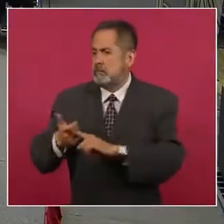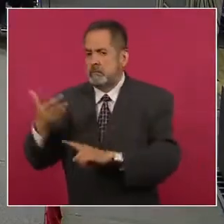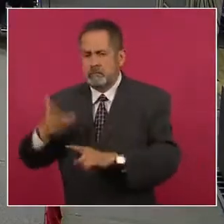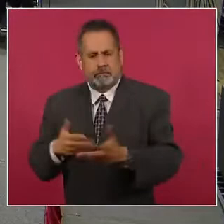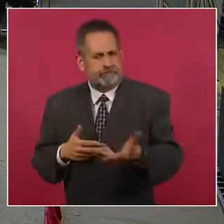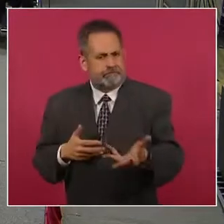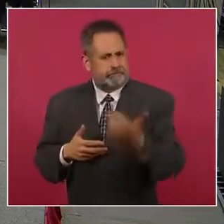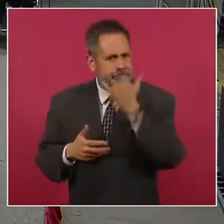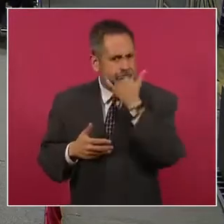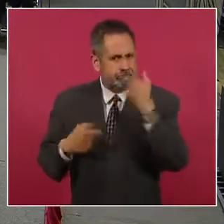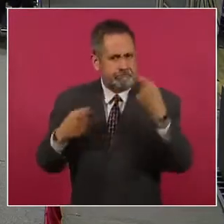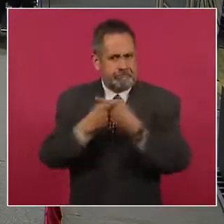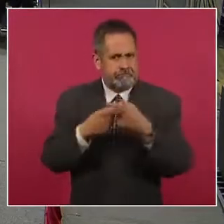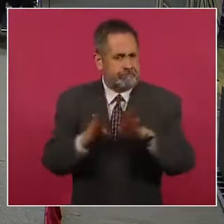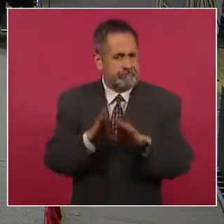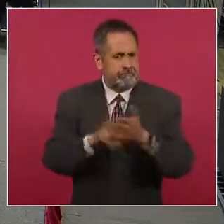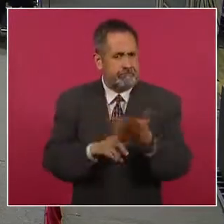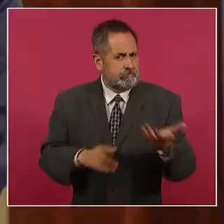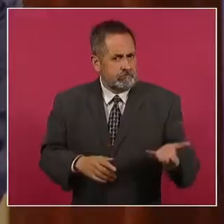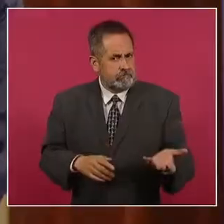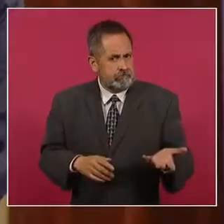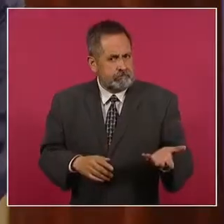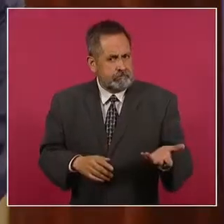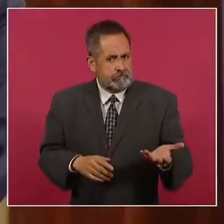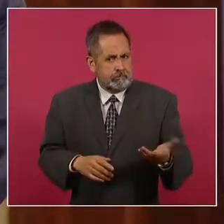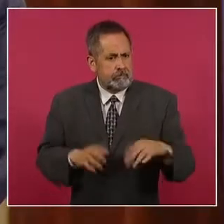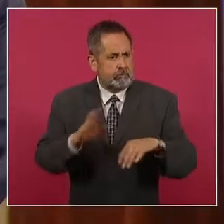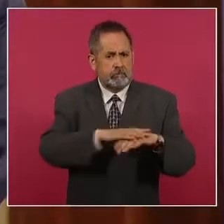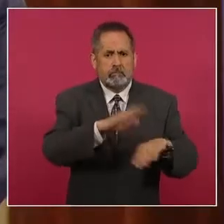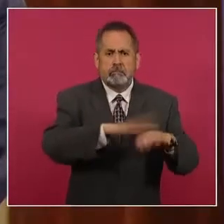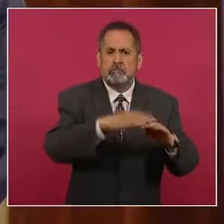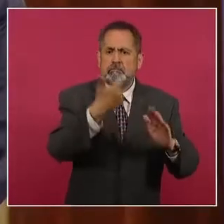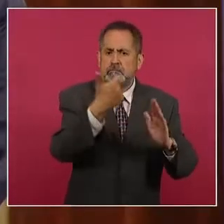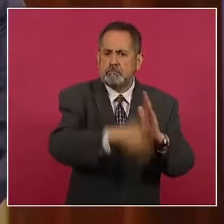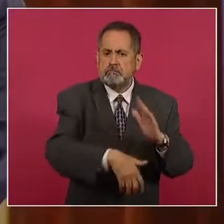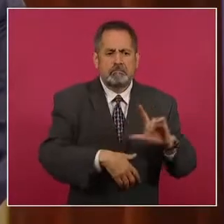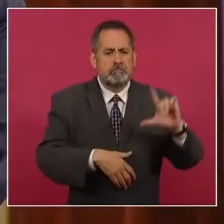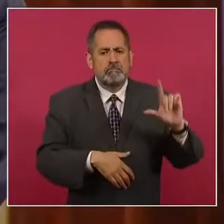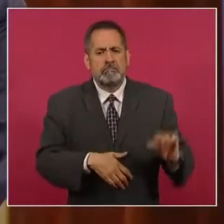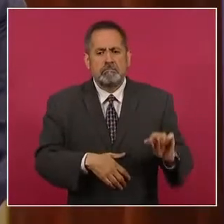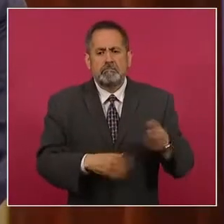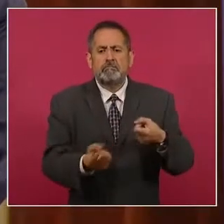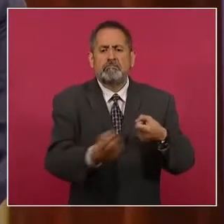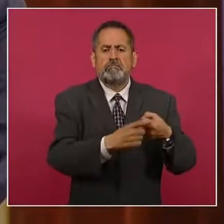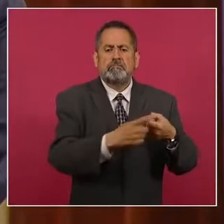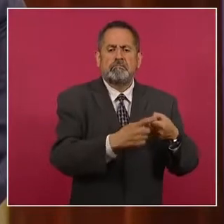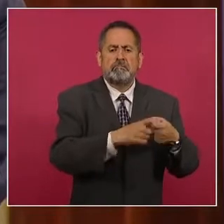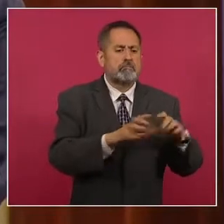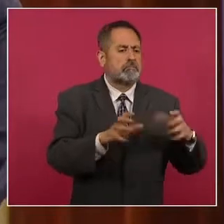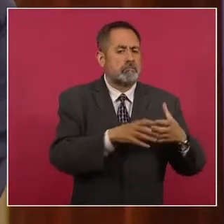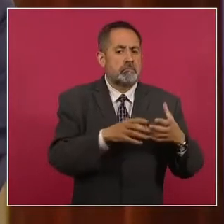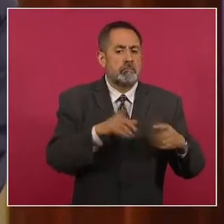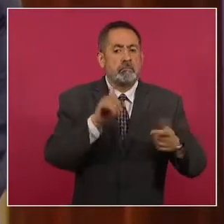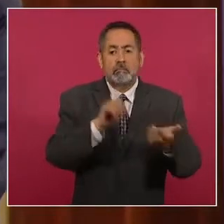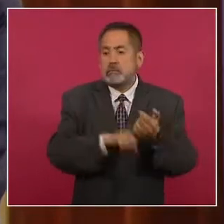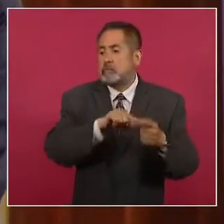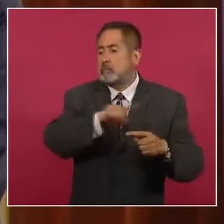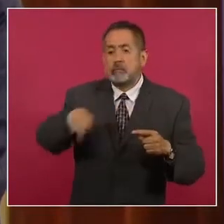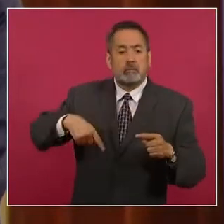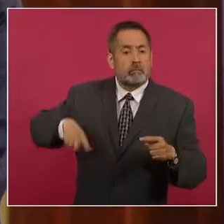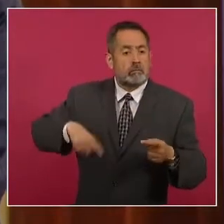pero la podía vender barata porque recibía